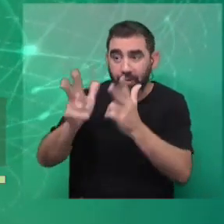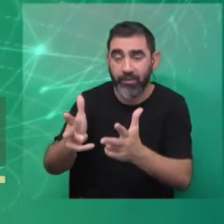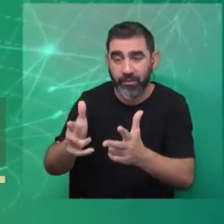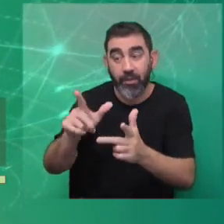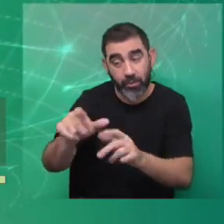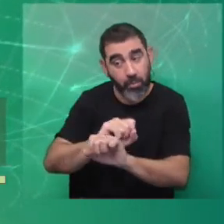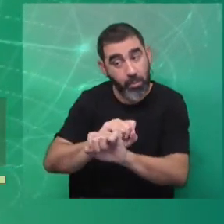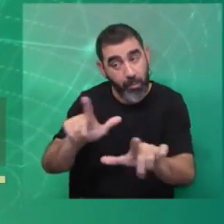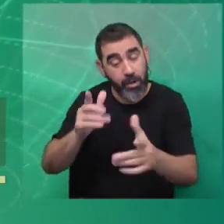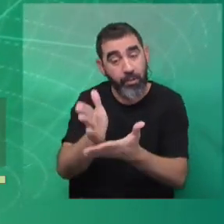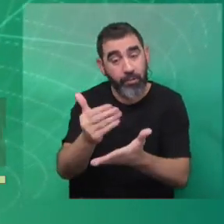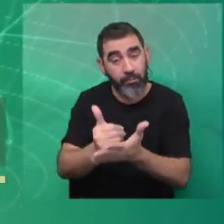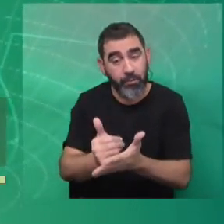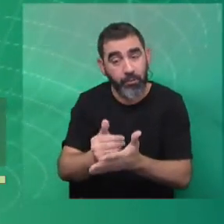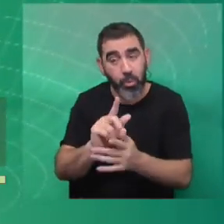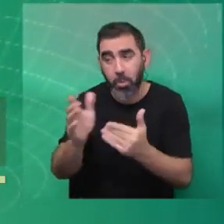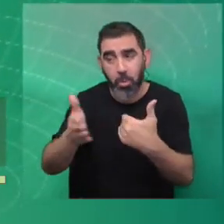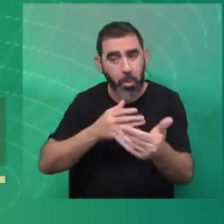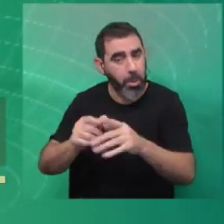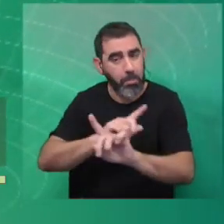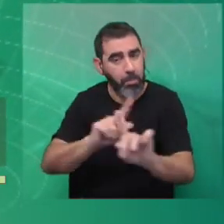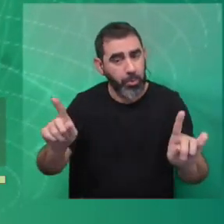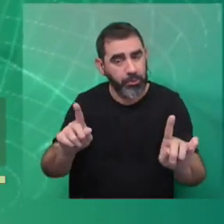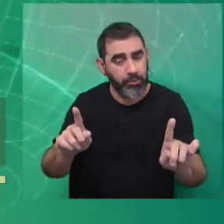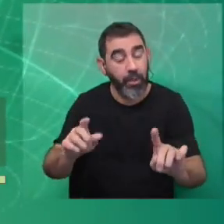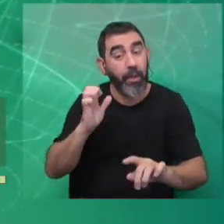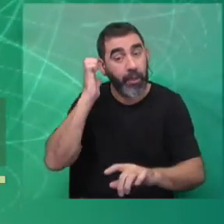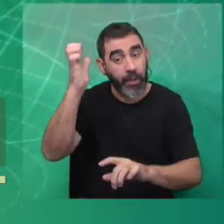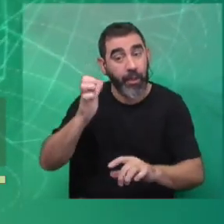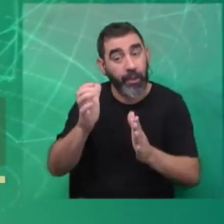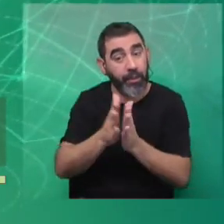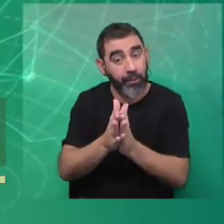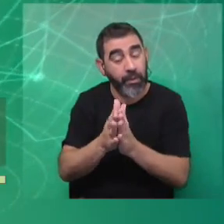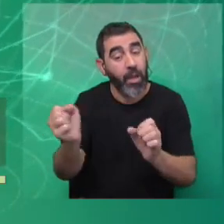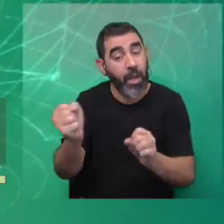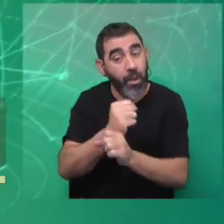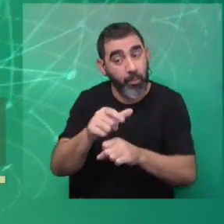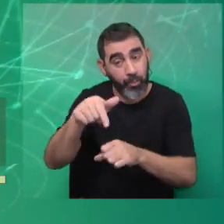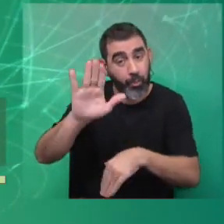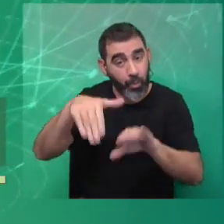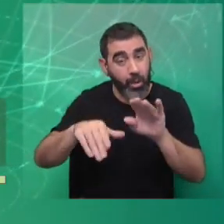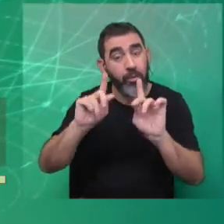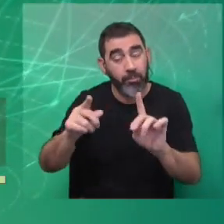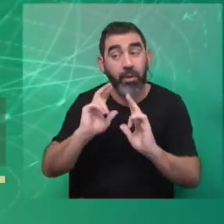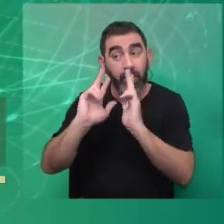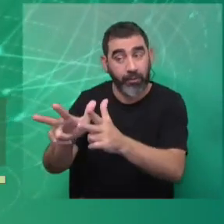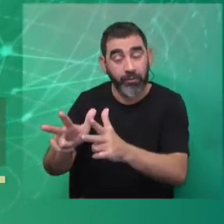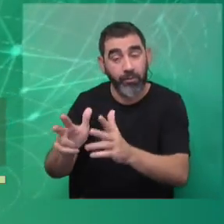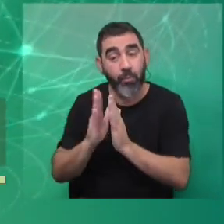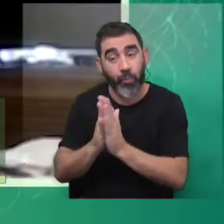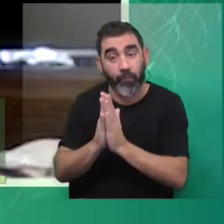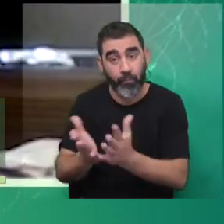que esto va a pasar en el departamento no solo las personas los sediles de su junta aprobaron por mayoría esto y también se lo están diciendo y se lo están